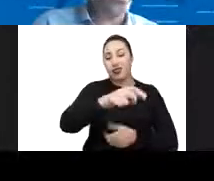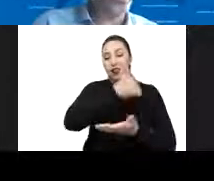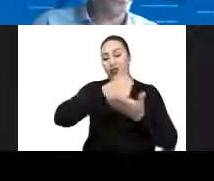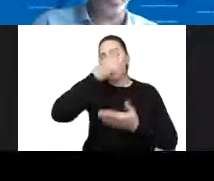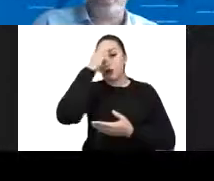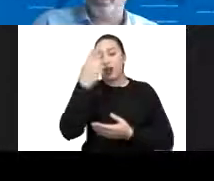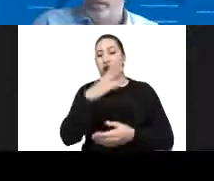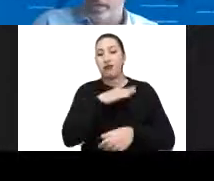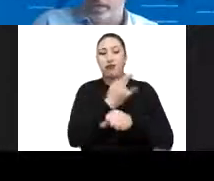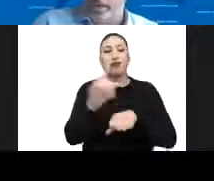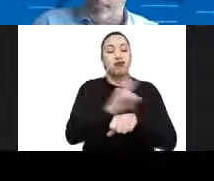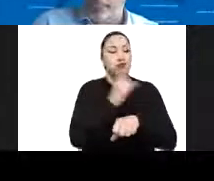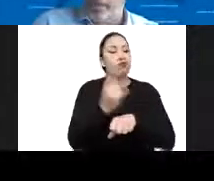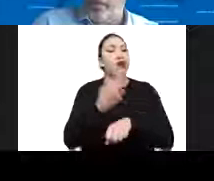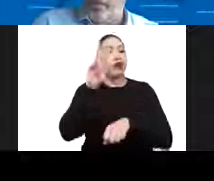crítico que se puedan